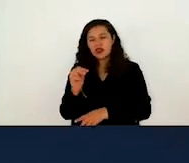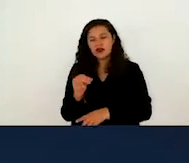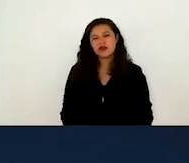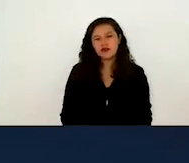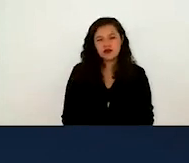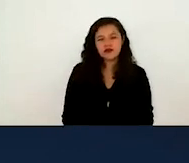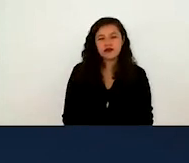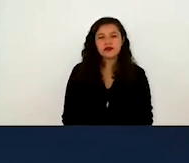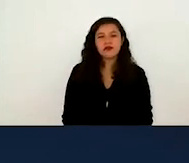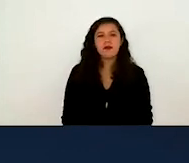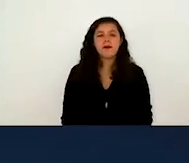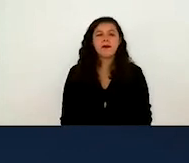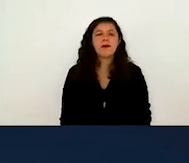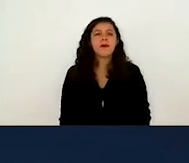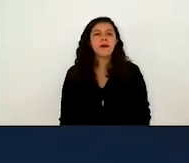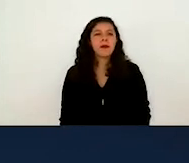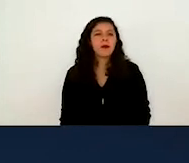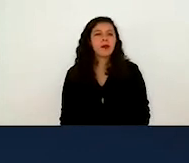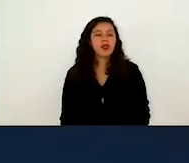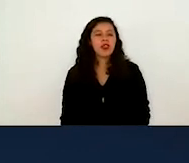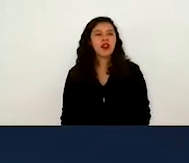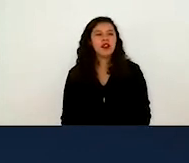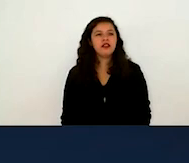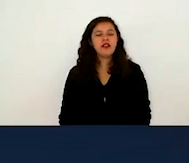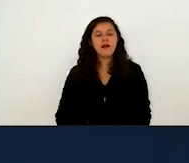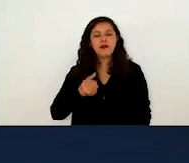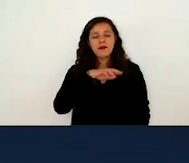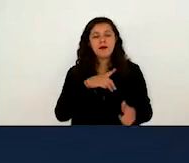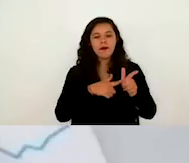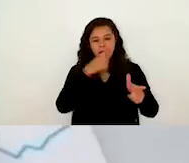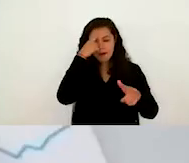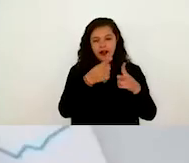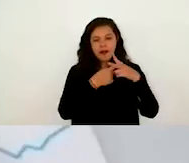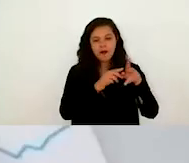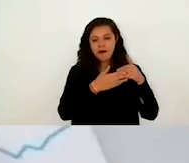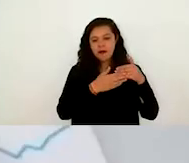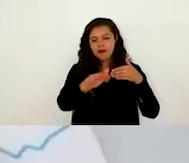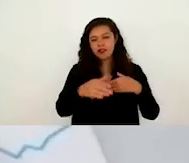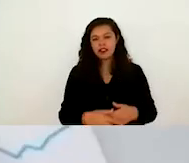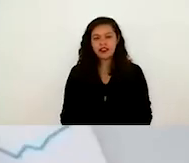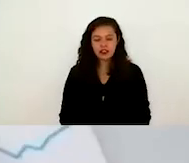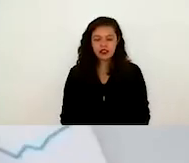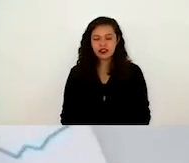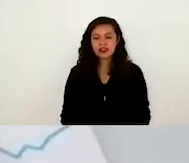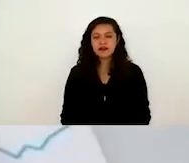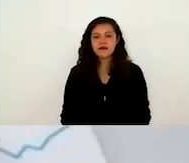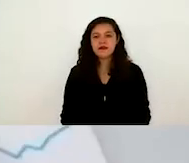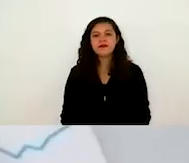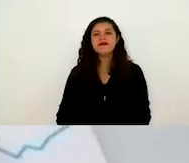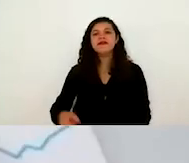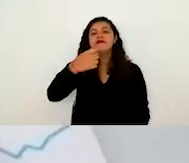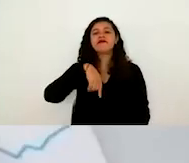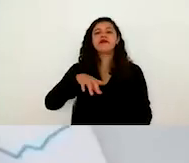vamos a seguir para irle dando inicio a esto ok ustedes ustedes tienen un diagnóstico inicial